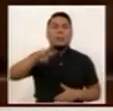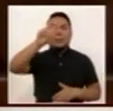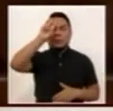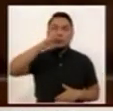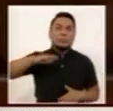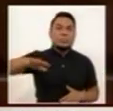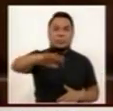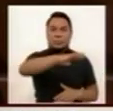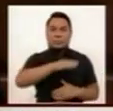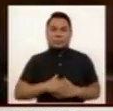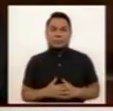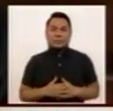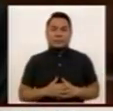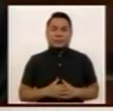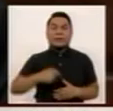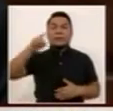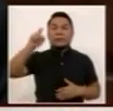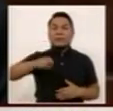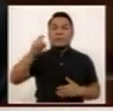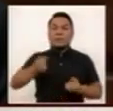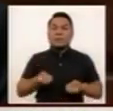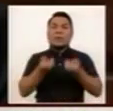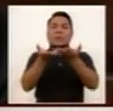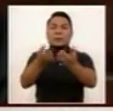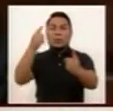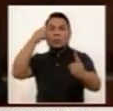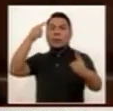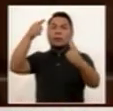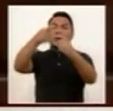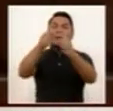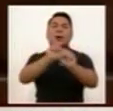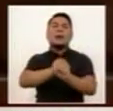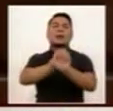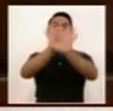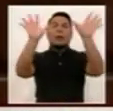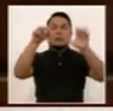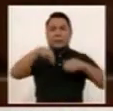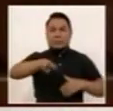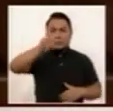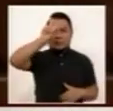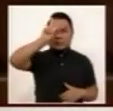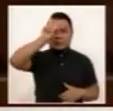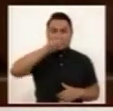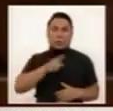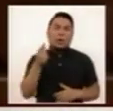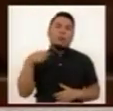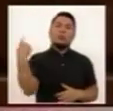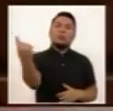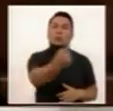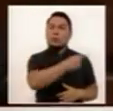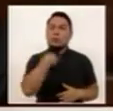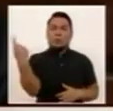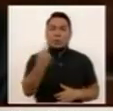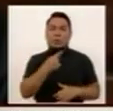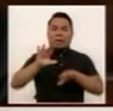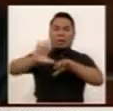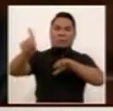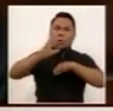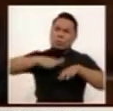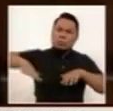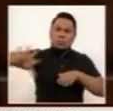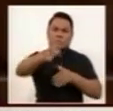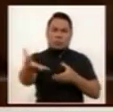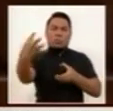Debemos señalar objetivos claros para el Perú y todos, sin distinción alguna,